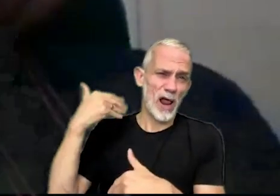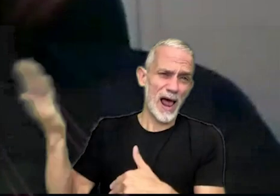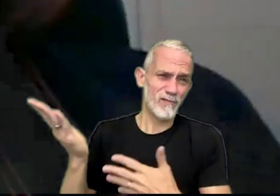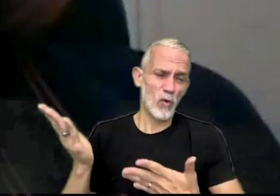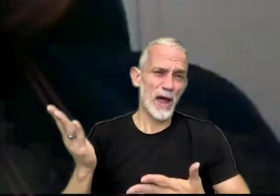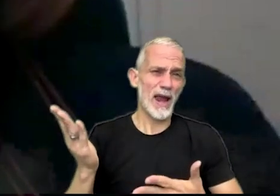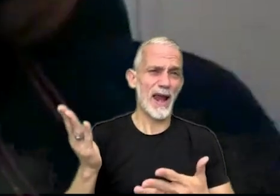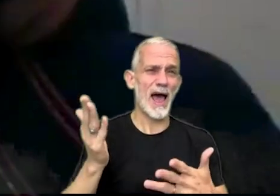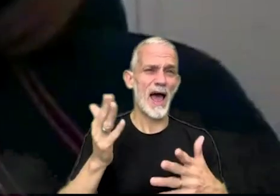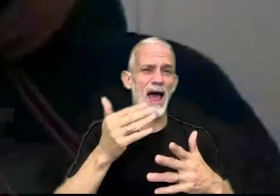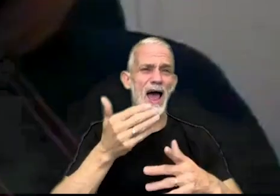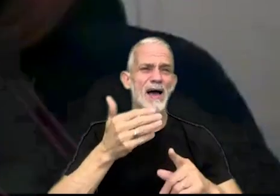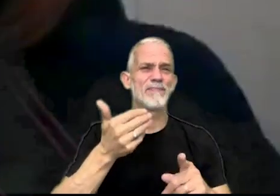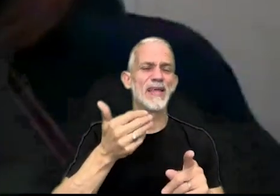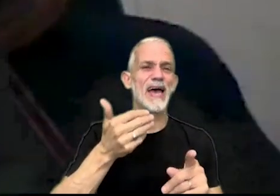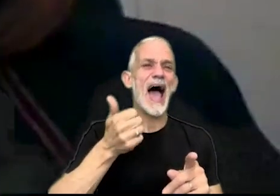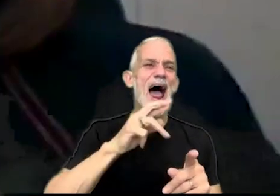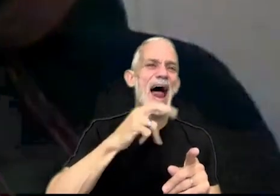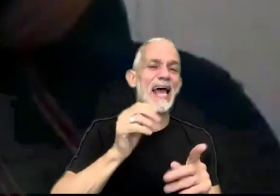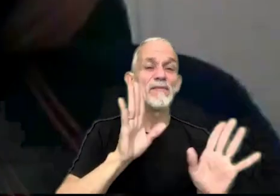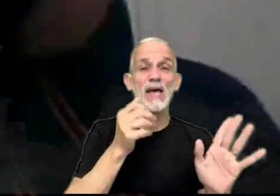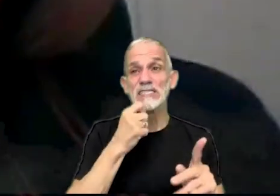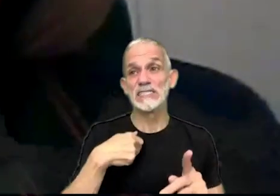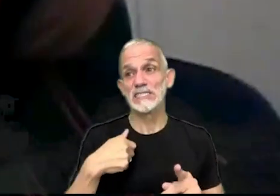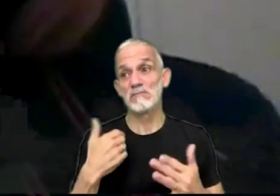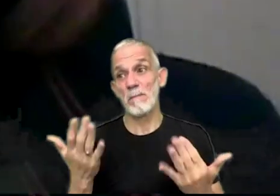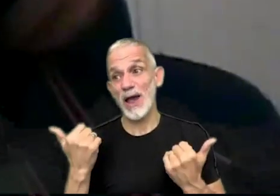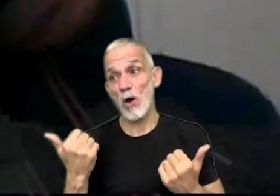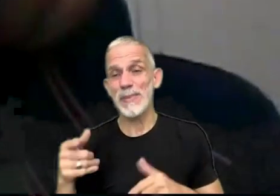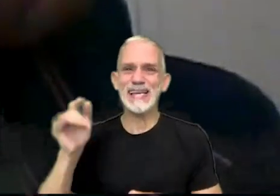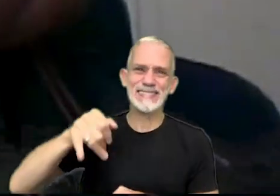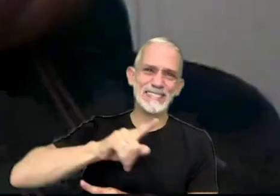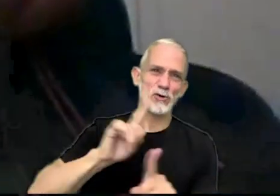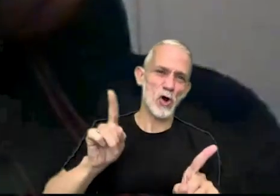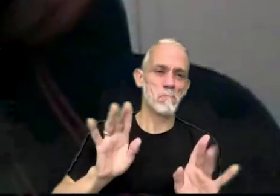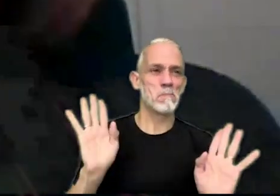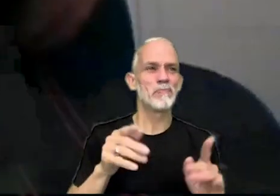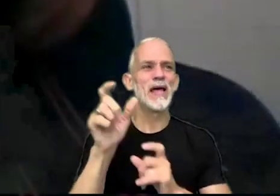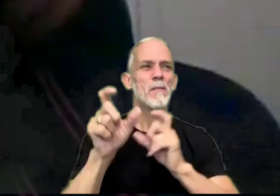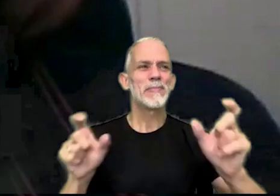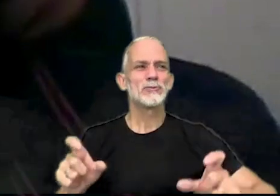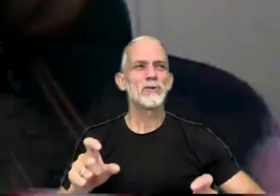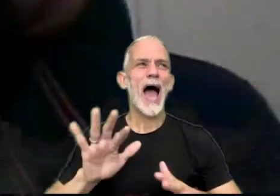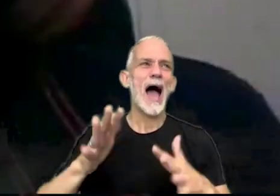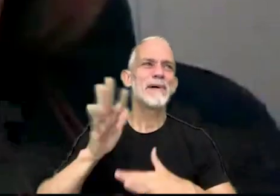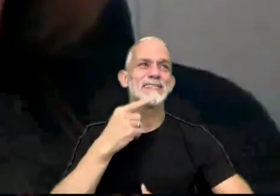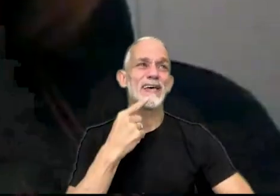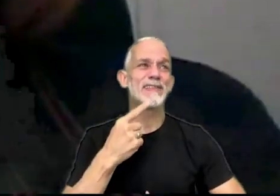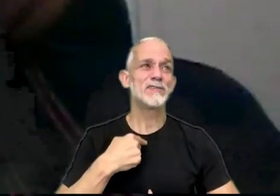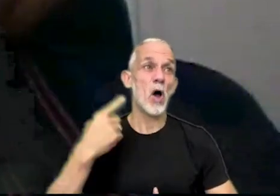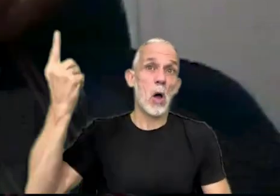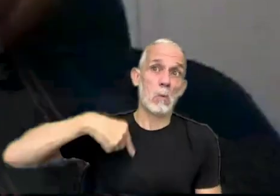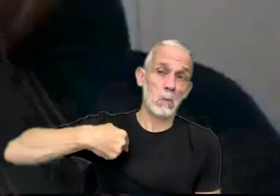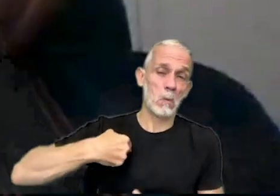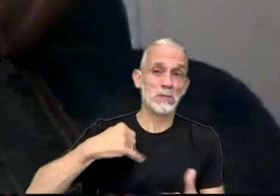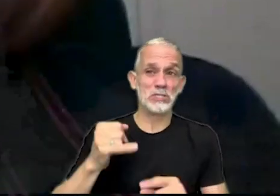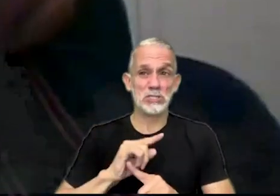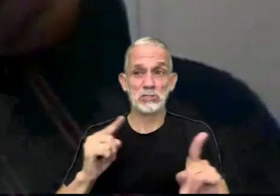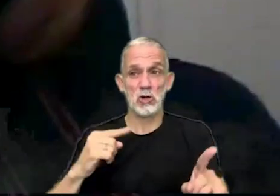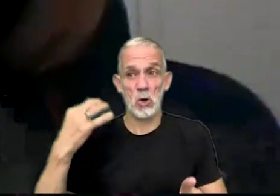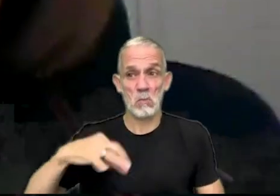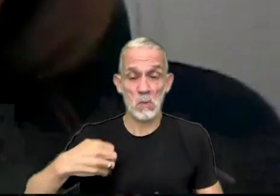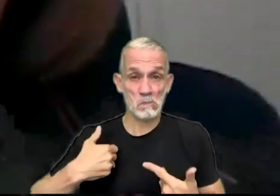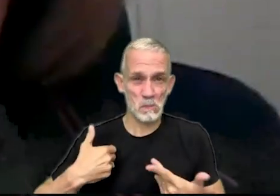profesional externo, la voy a usar si me conviene o no. Para todos aquellos que a veces dicen, me obligan, no me